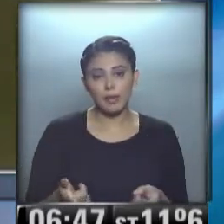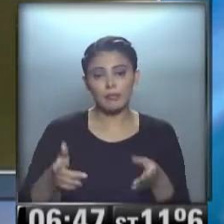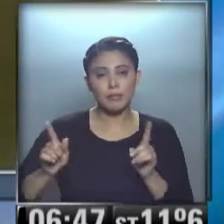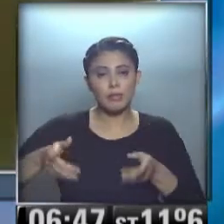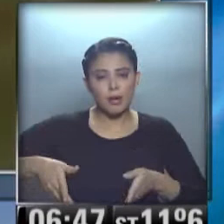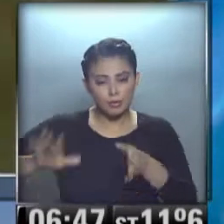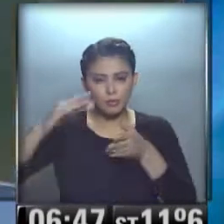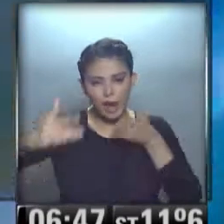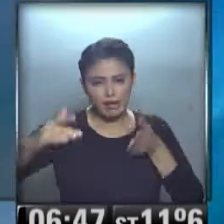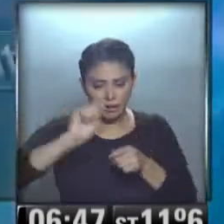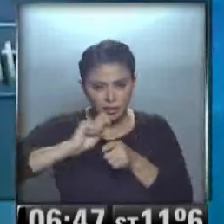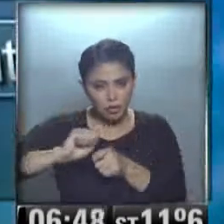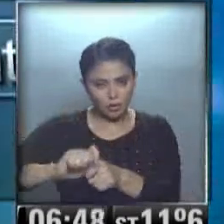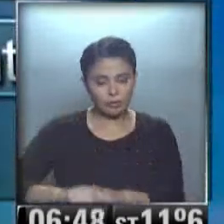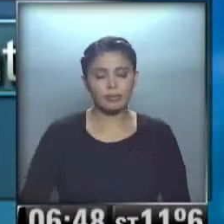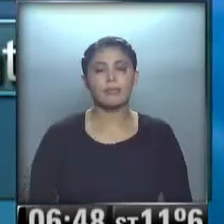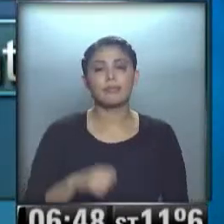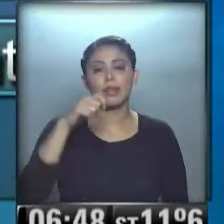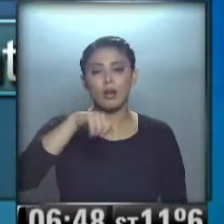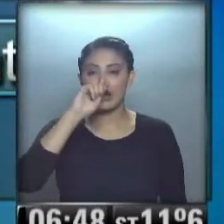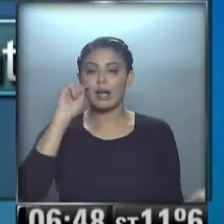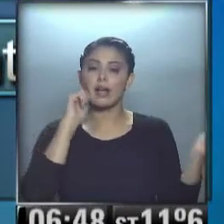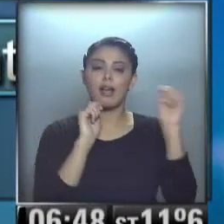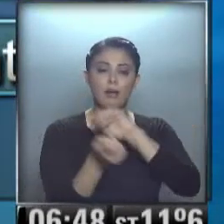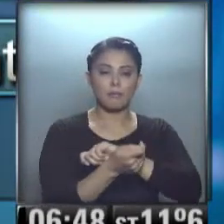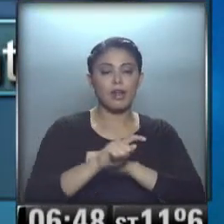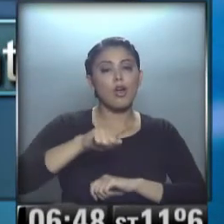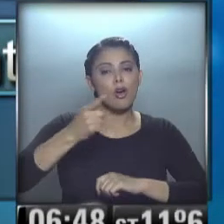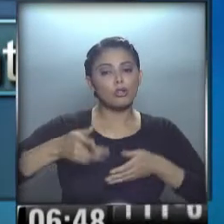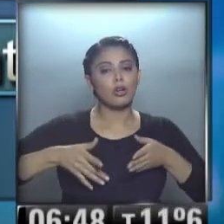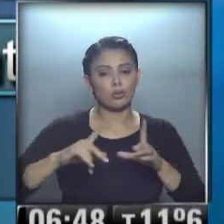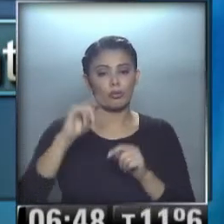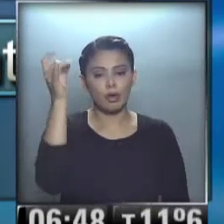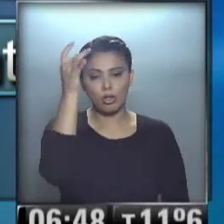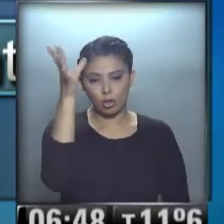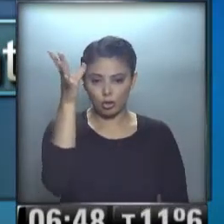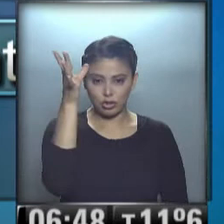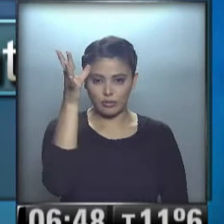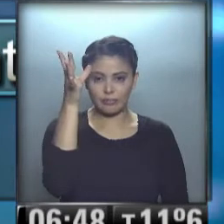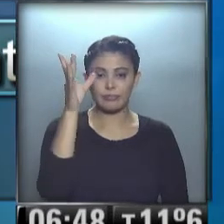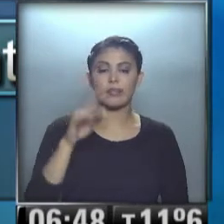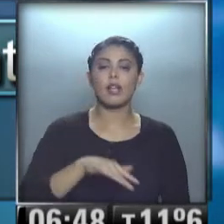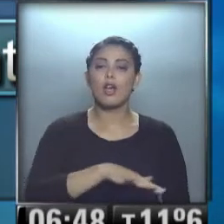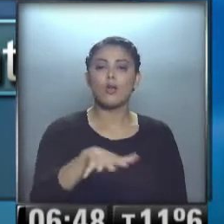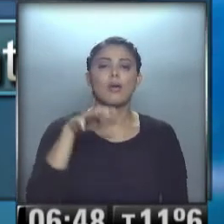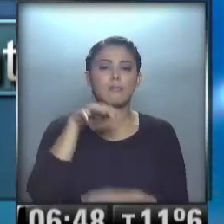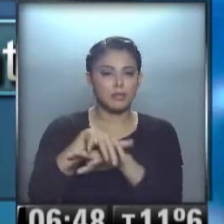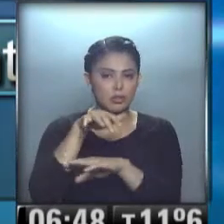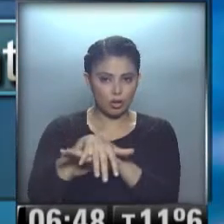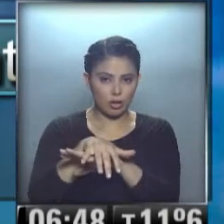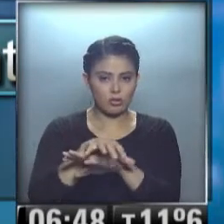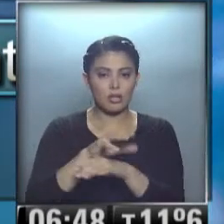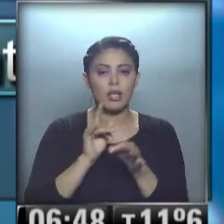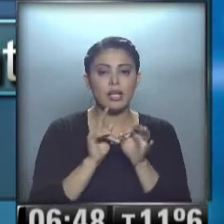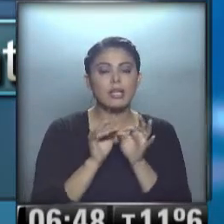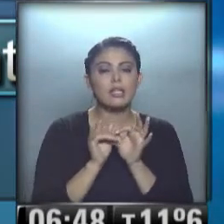la calzada. De Santiago del Estero y la ruta 9 nos vamos en busca de la ruta 12, ruta del Mercosur, zona de Misiones, kilómetro